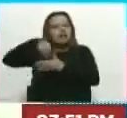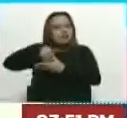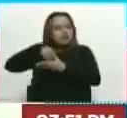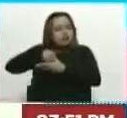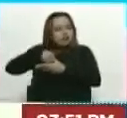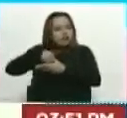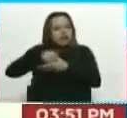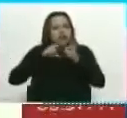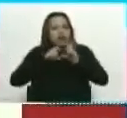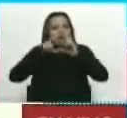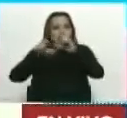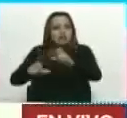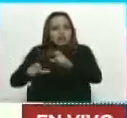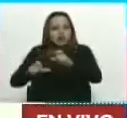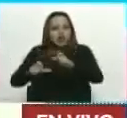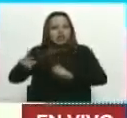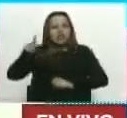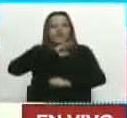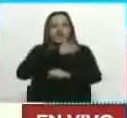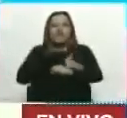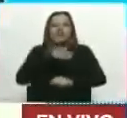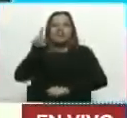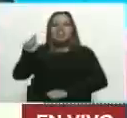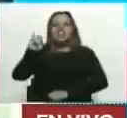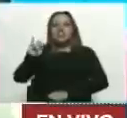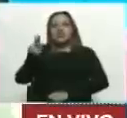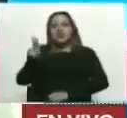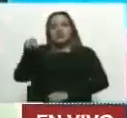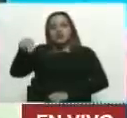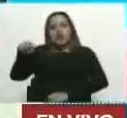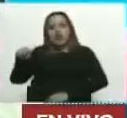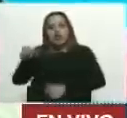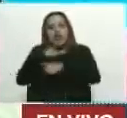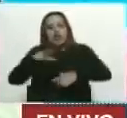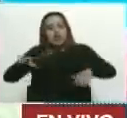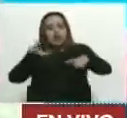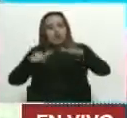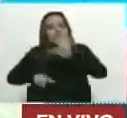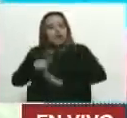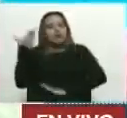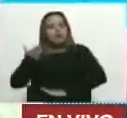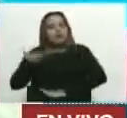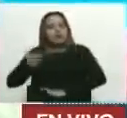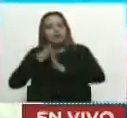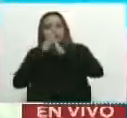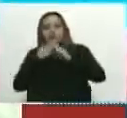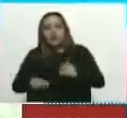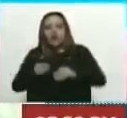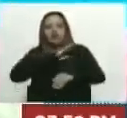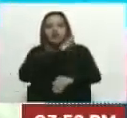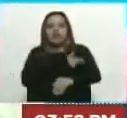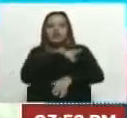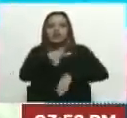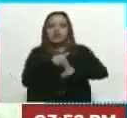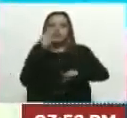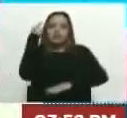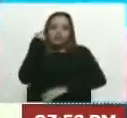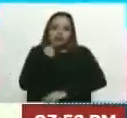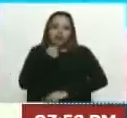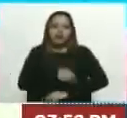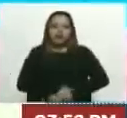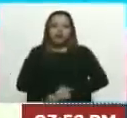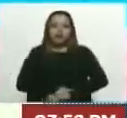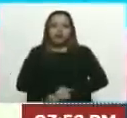y corazón del Fuerte Tiuno, que es la base principal de toda la Fuerza Armada Nacional Bolivariana. Y